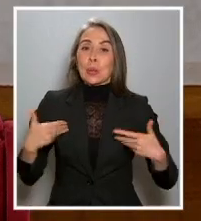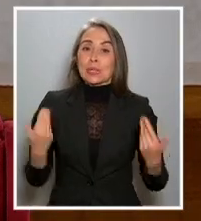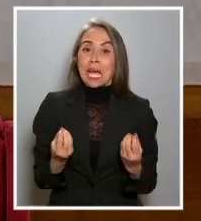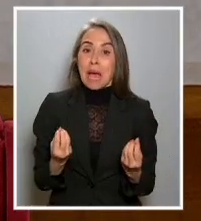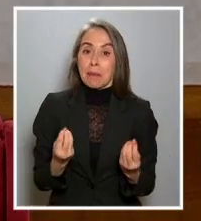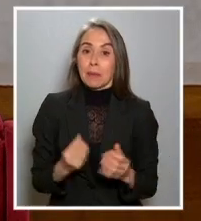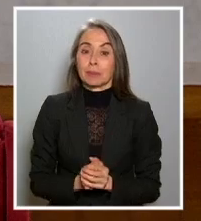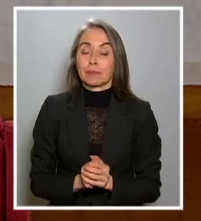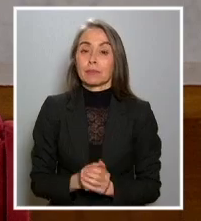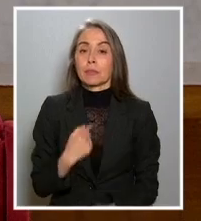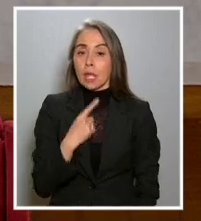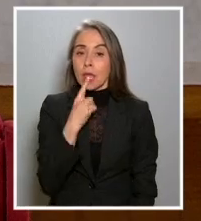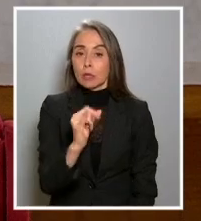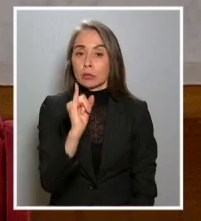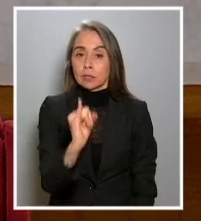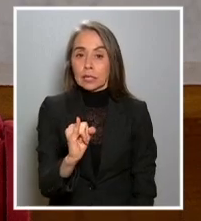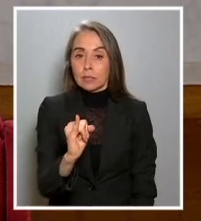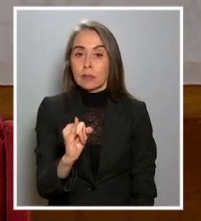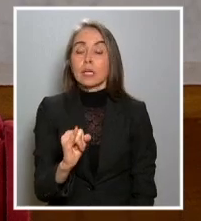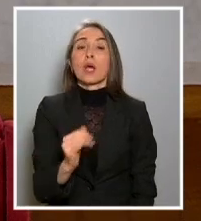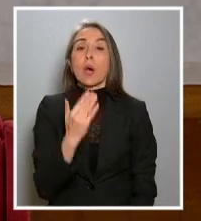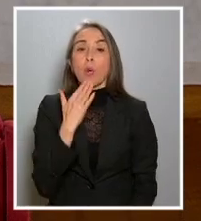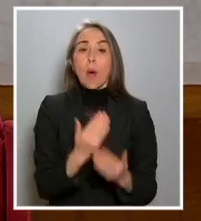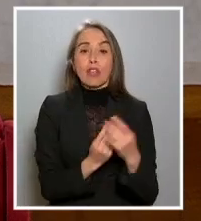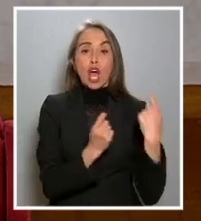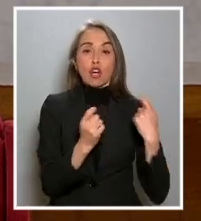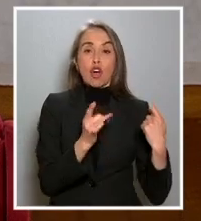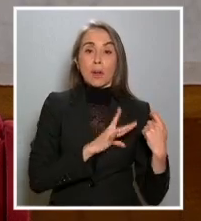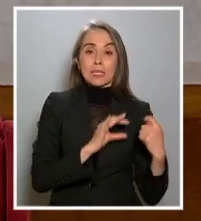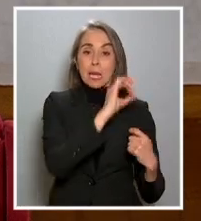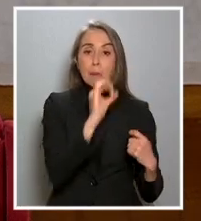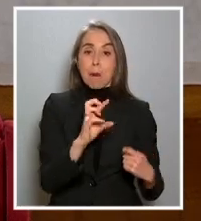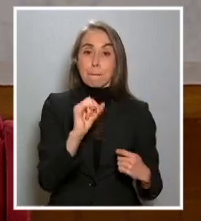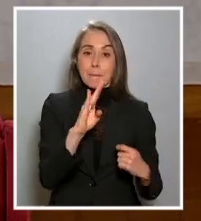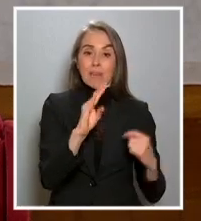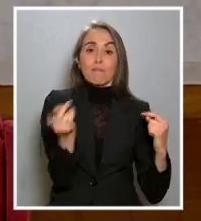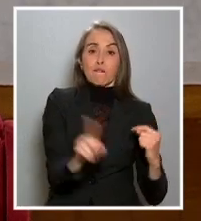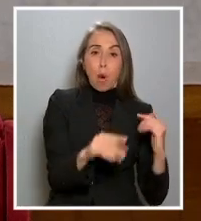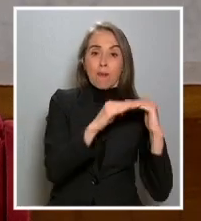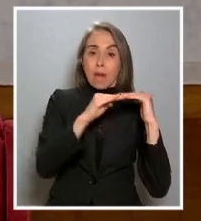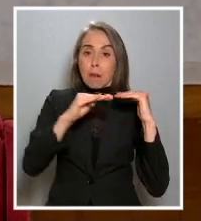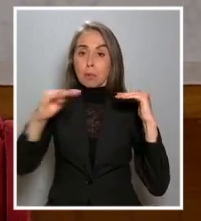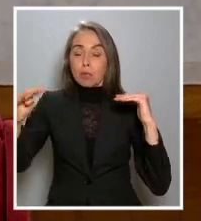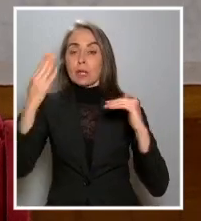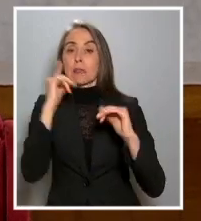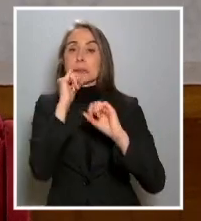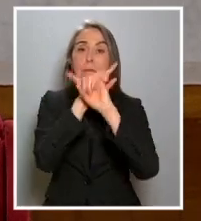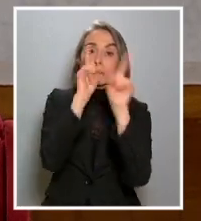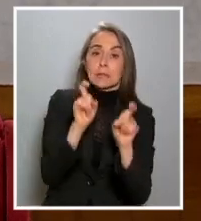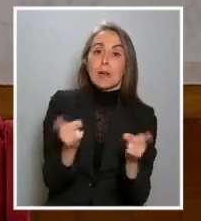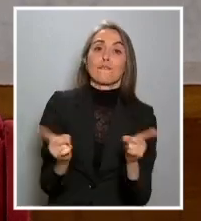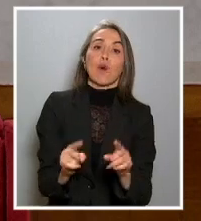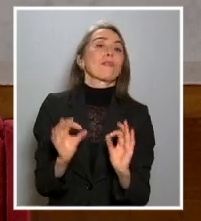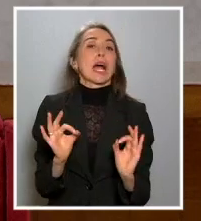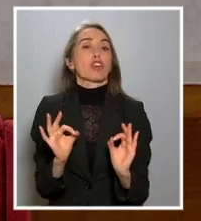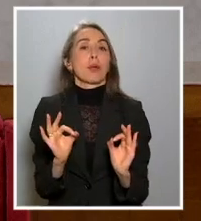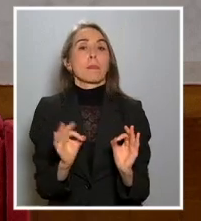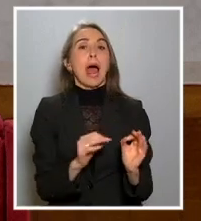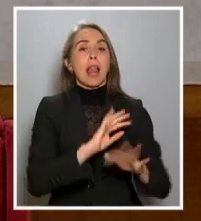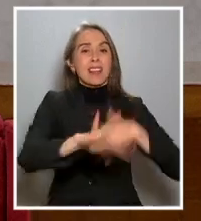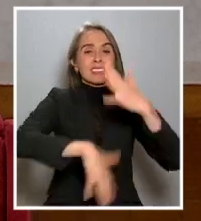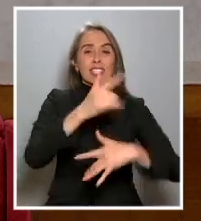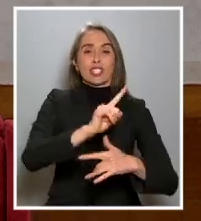Afirmo que una vez estabilizada la economía y despejada la incertidumbre y también normalizado el orden público,